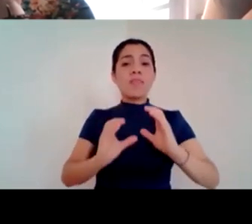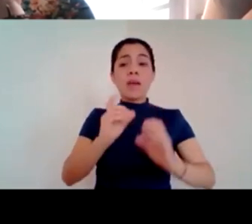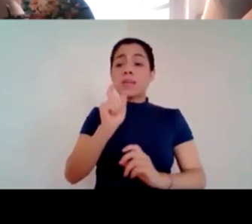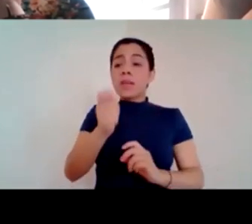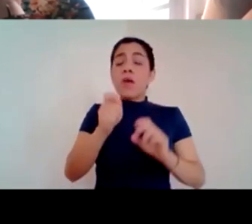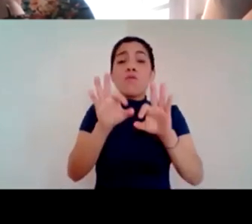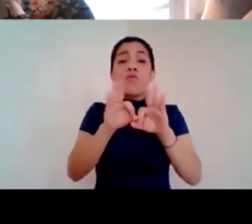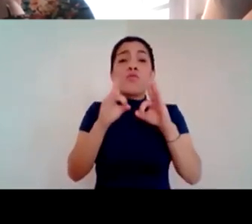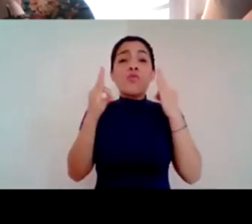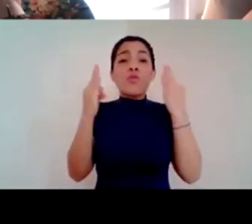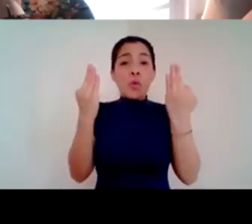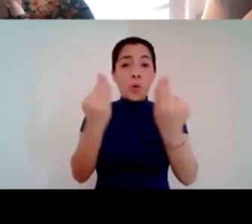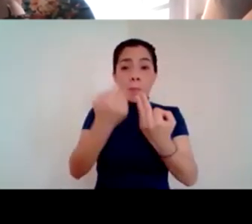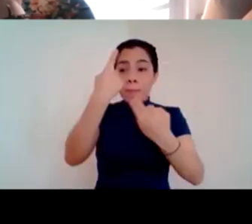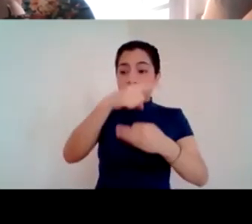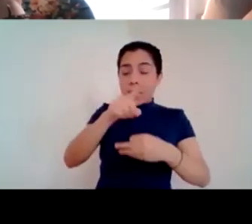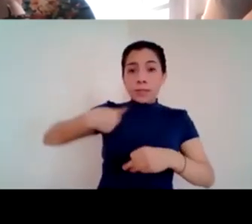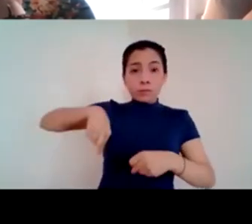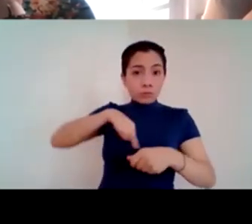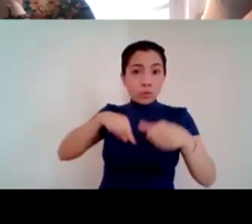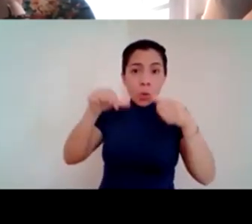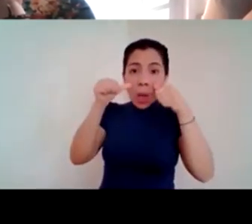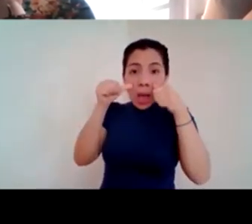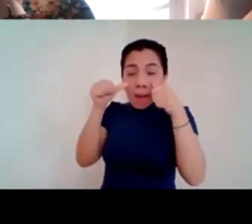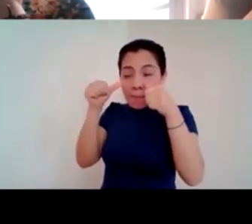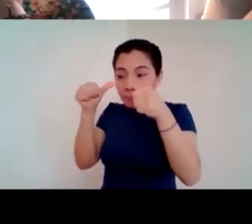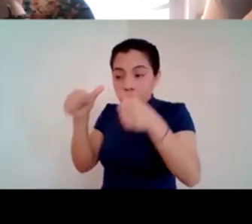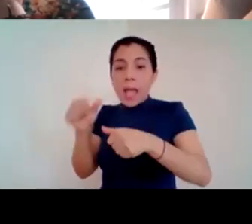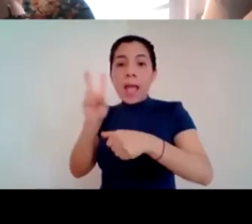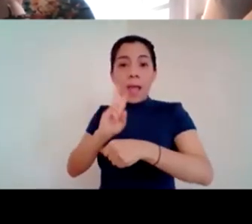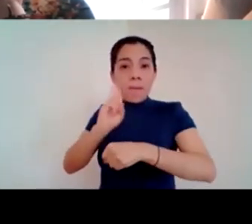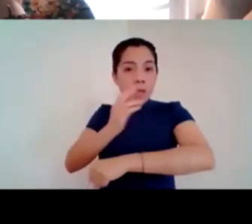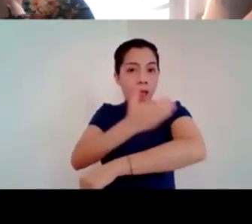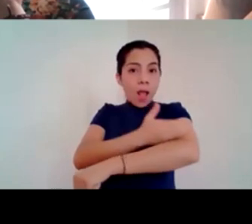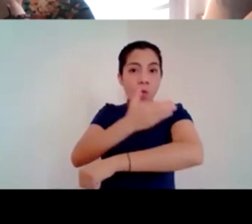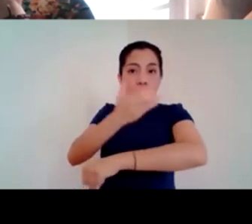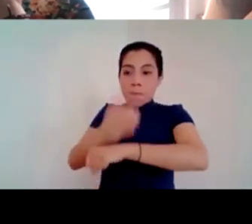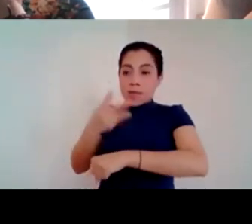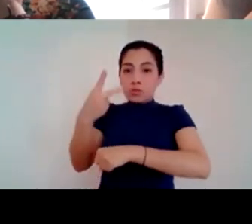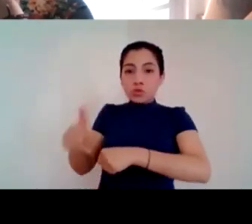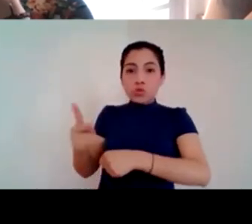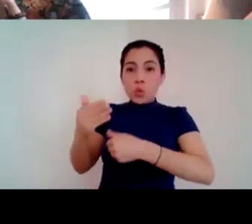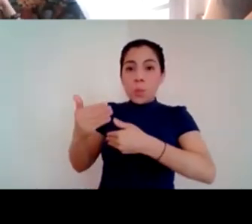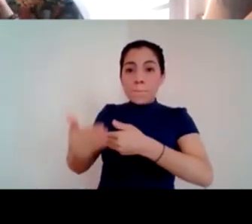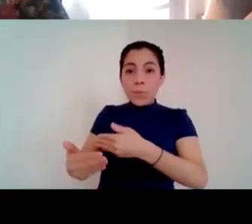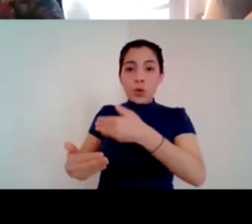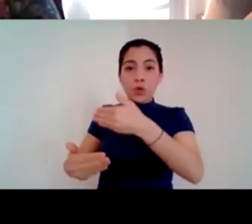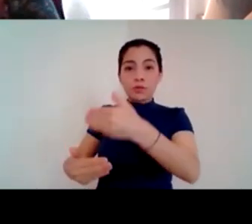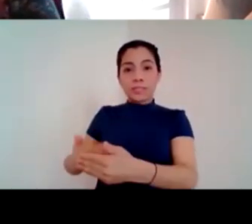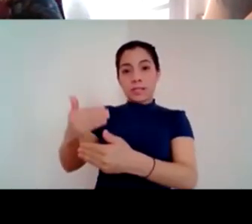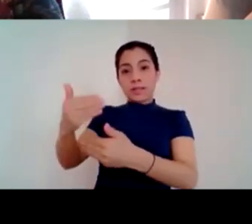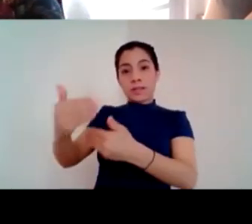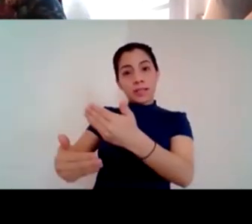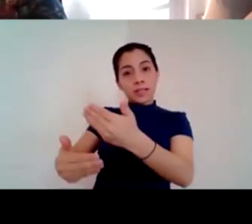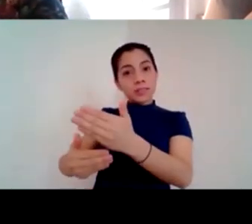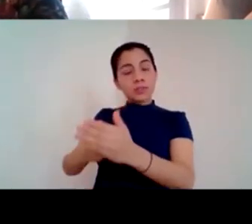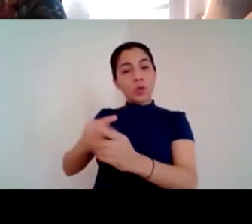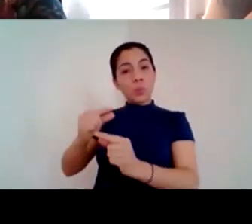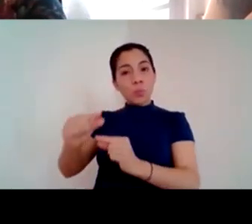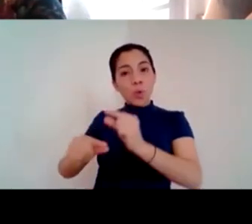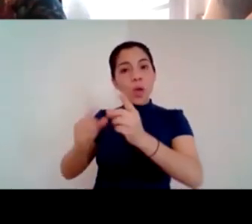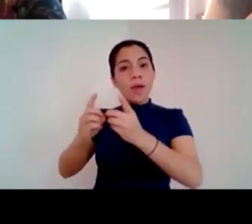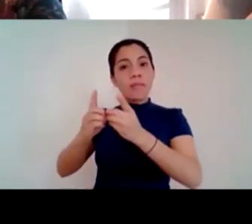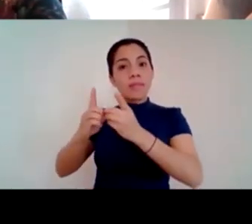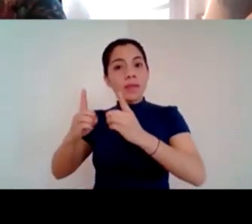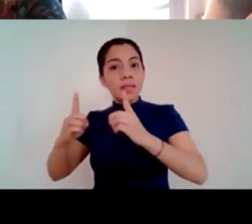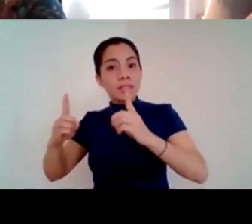estar atentos para acompañar procesos es decir para no alterar